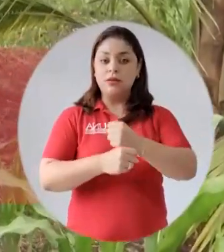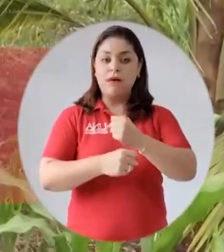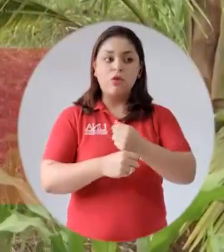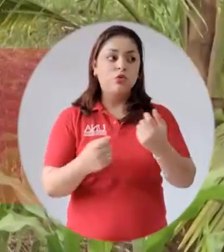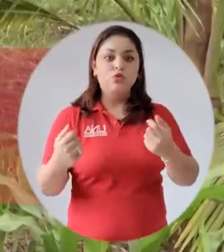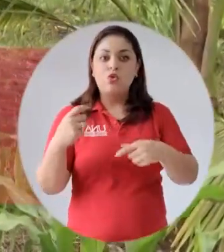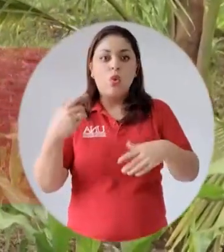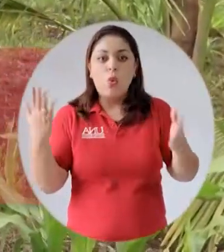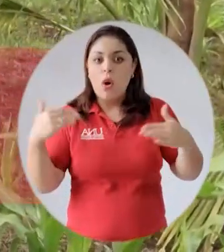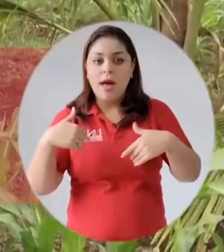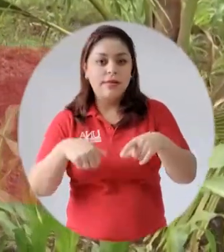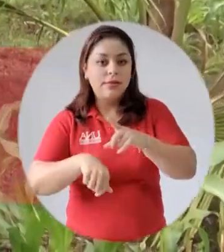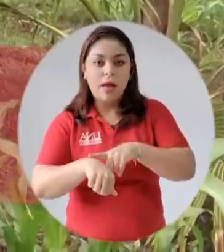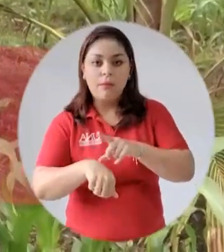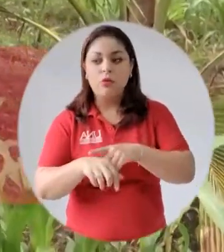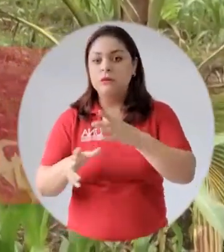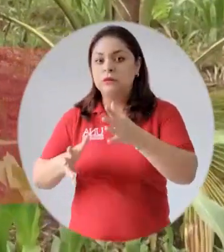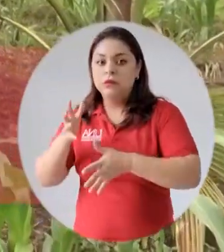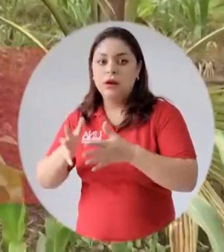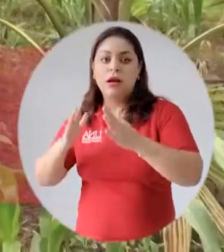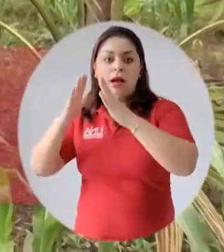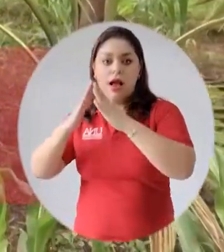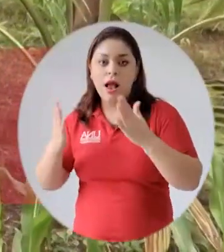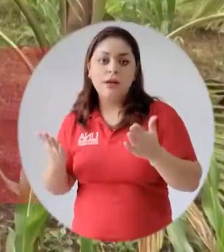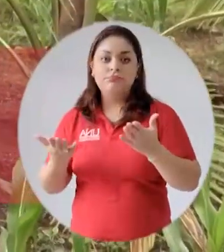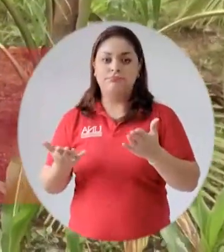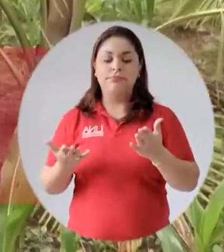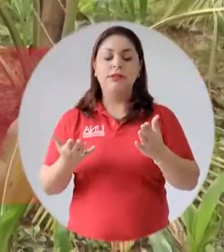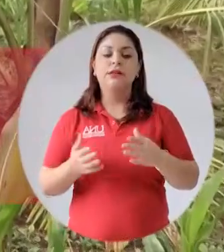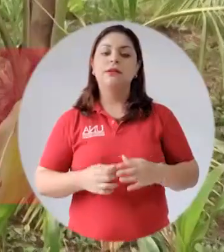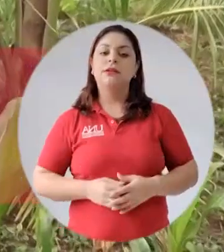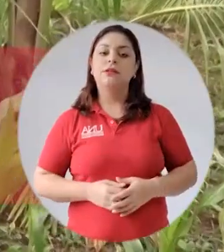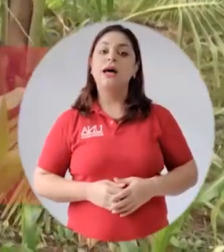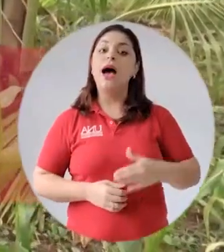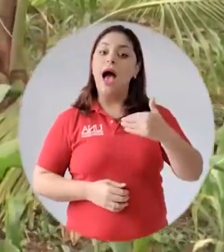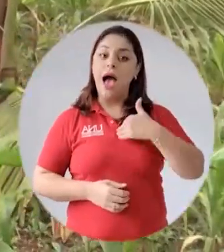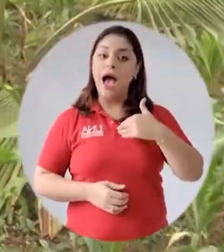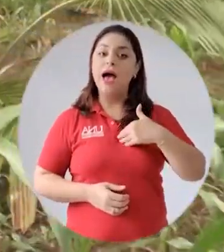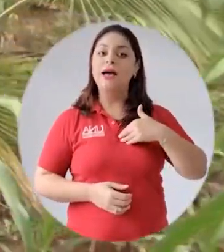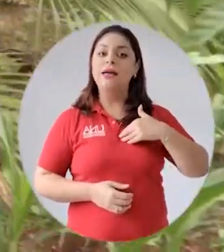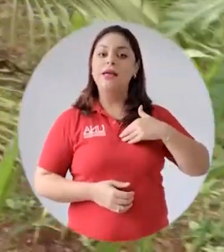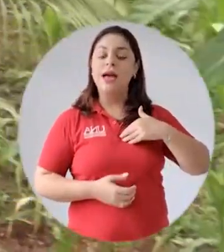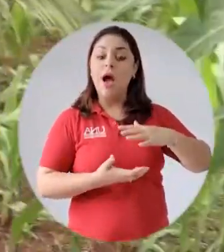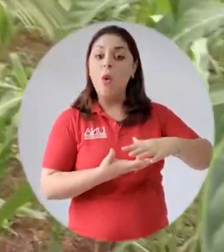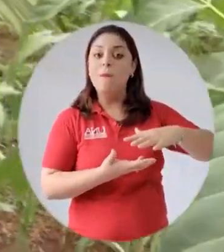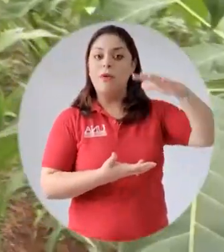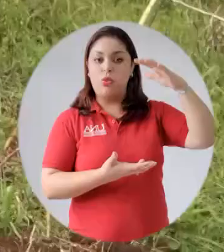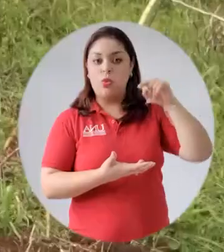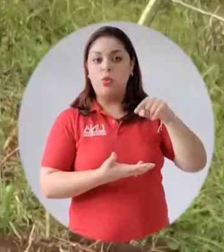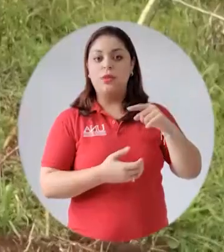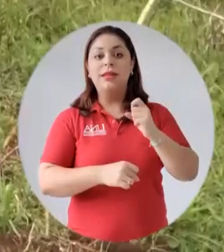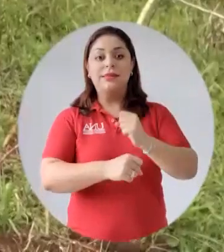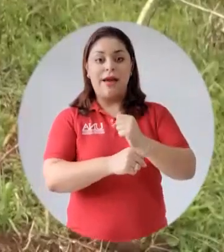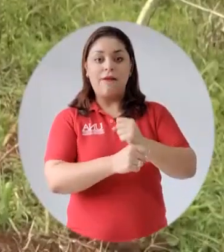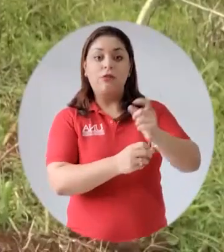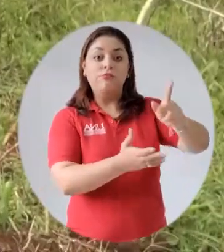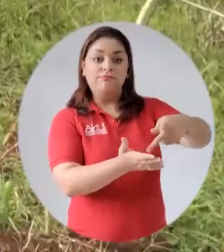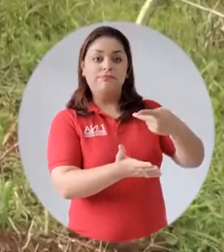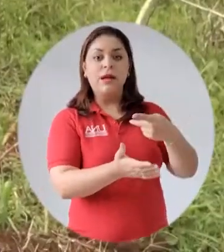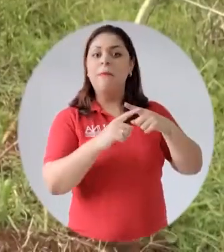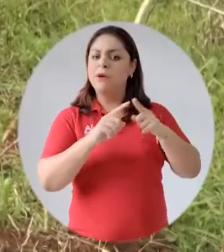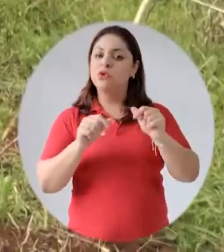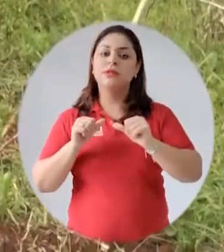doña Irma, que si bien es cierto, ese tiempo de más, que en muchos de los casos es el doble, sobre todo se acentúa